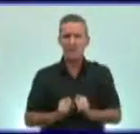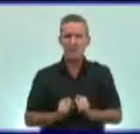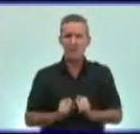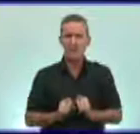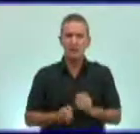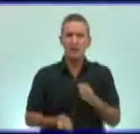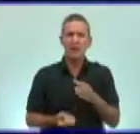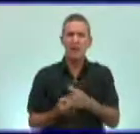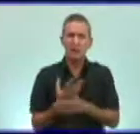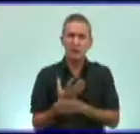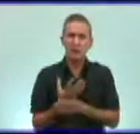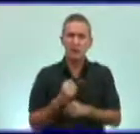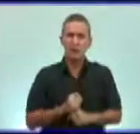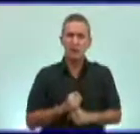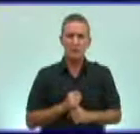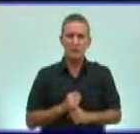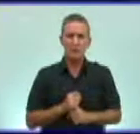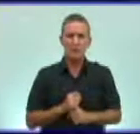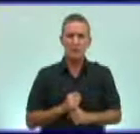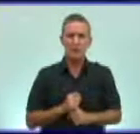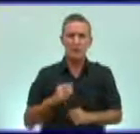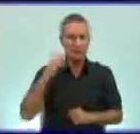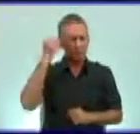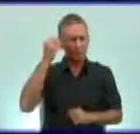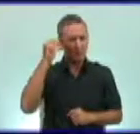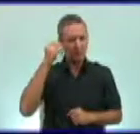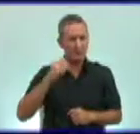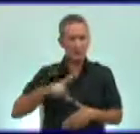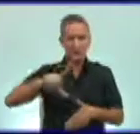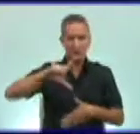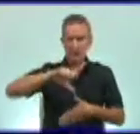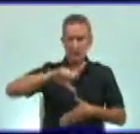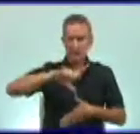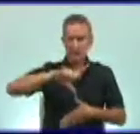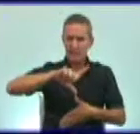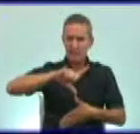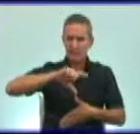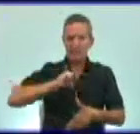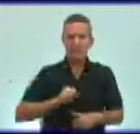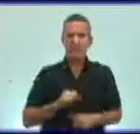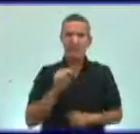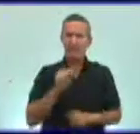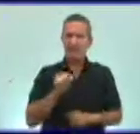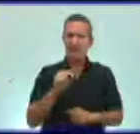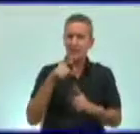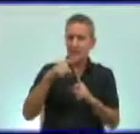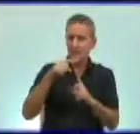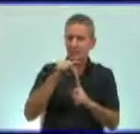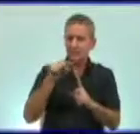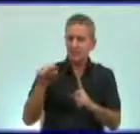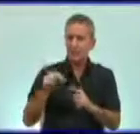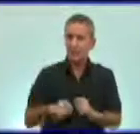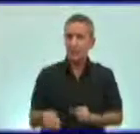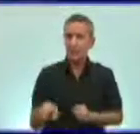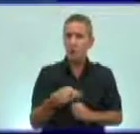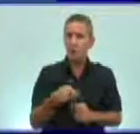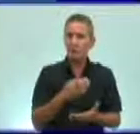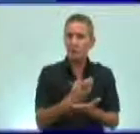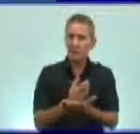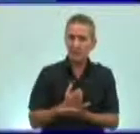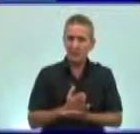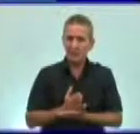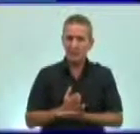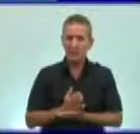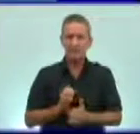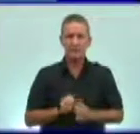del pensamiento latinoamericano. En esa temática ustedes estudiaron los ideales del Libertador, el estudio de